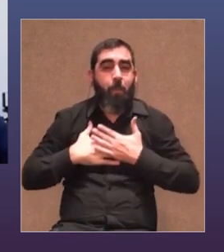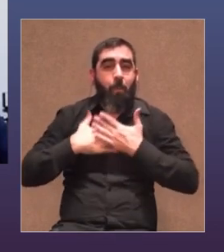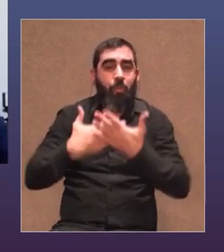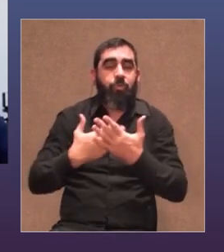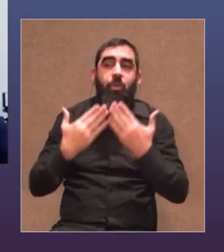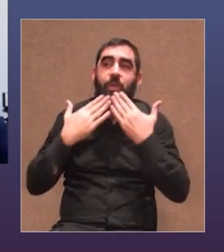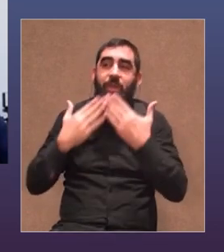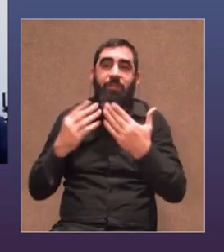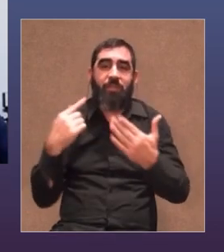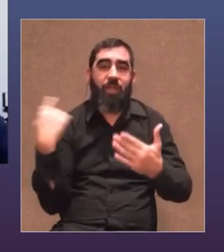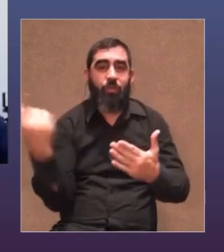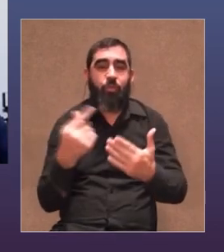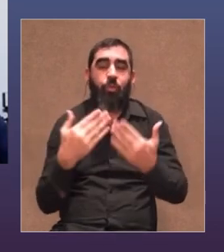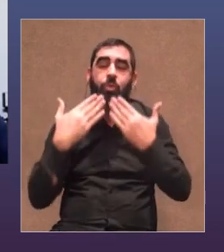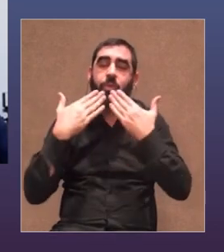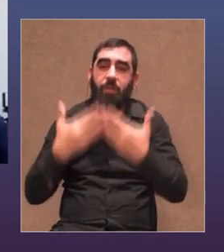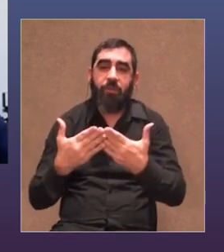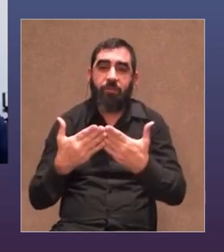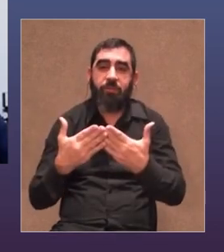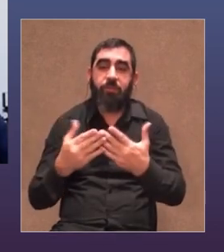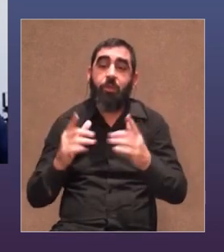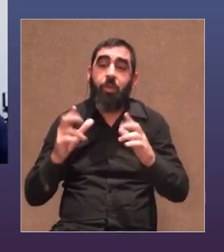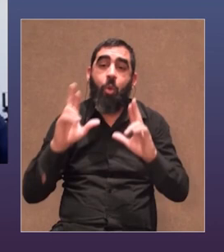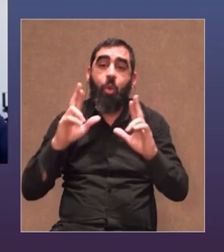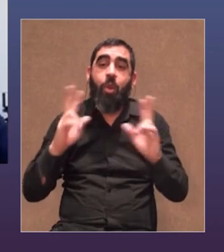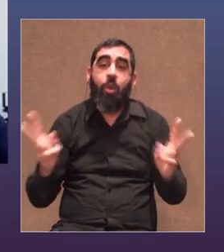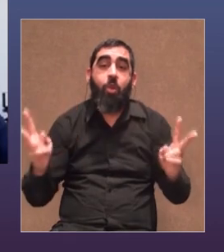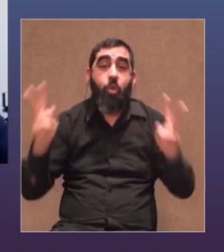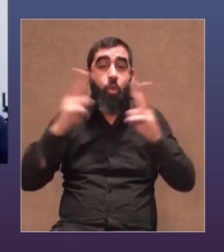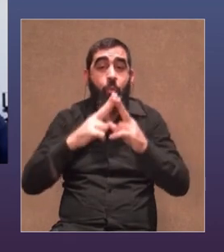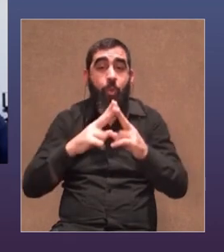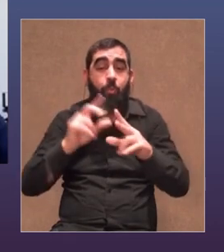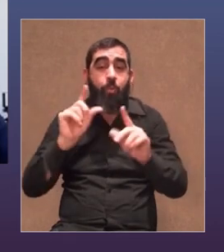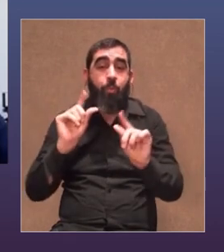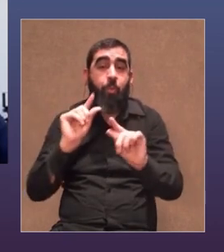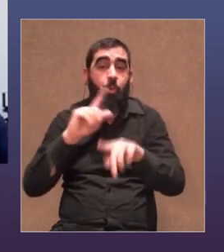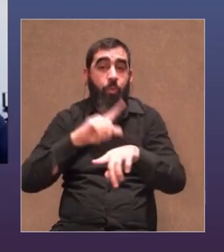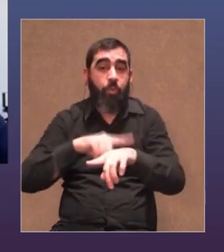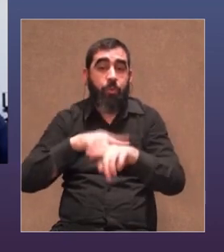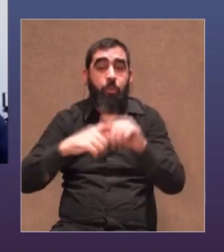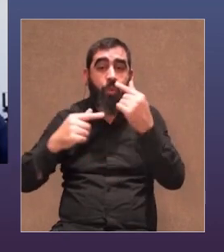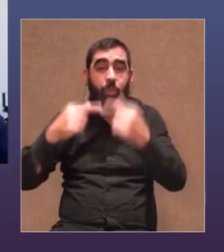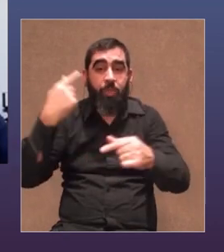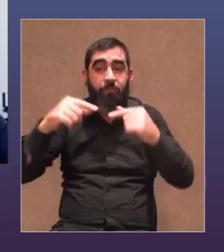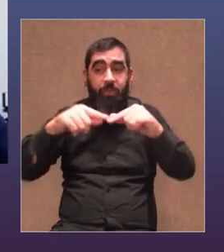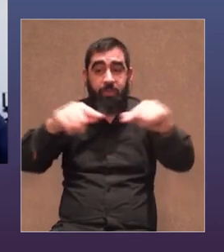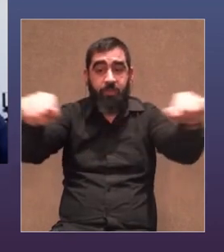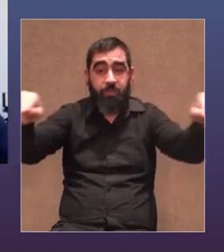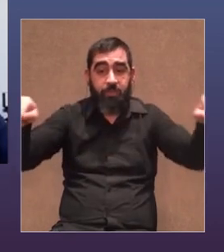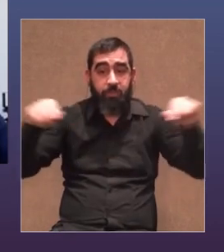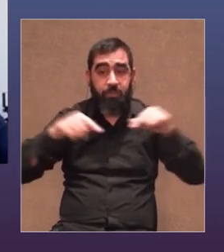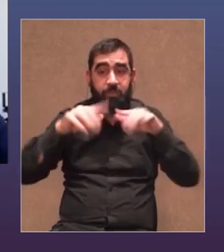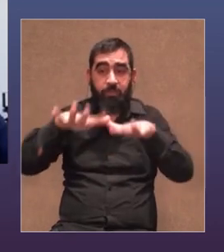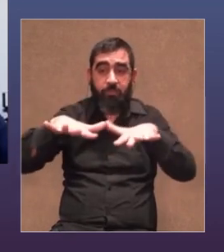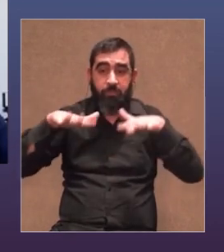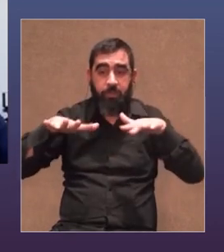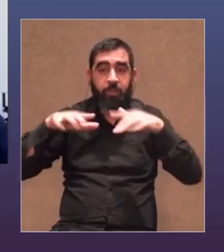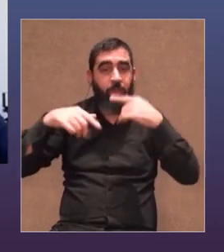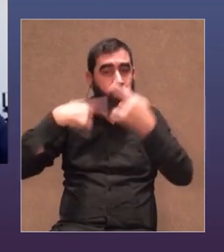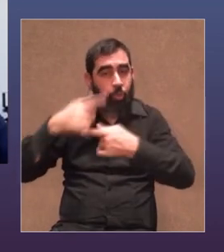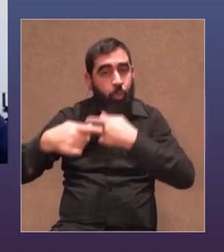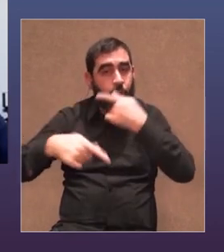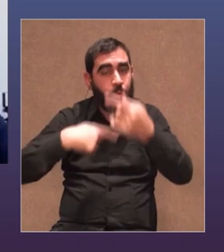Muchas gracias. Gracias, y bueno, espero que nos veamos pronto en los diferentes escenarios, y